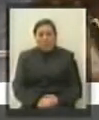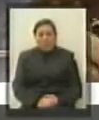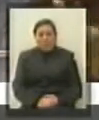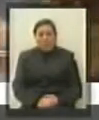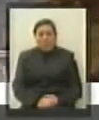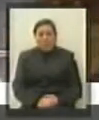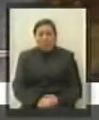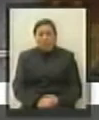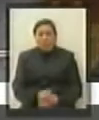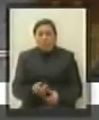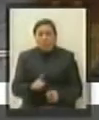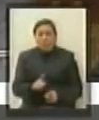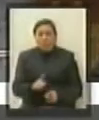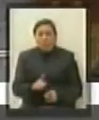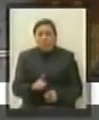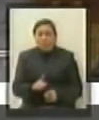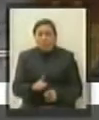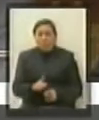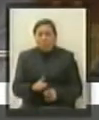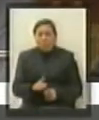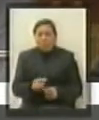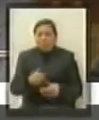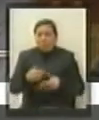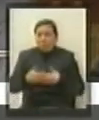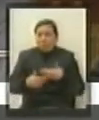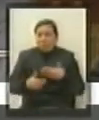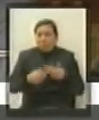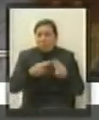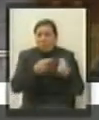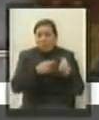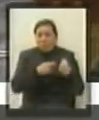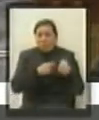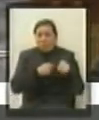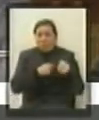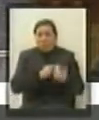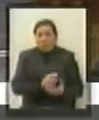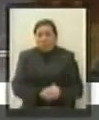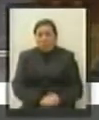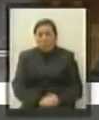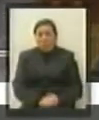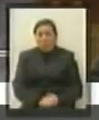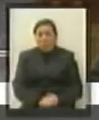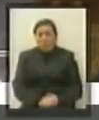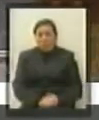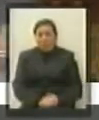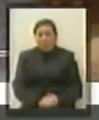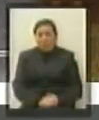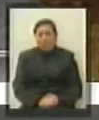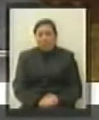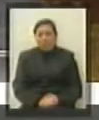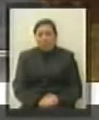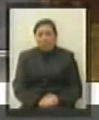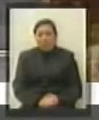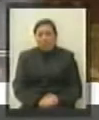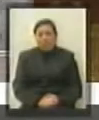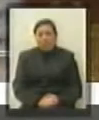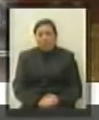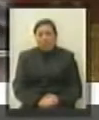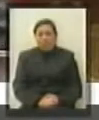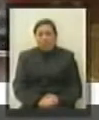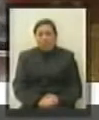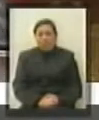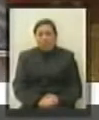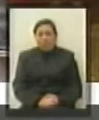Y en consecuencia, cuando se nos traslada esa responsabilidad, bien, gracias. Yo quisiera, por